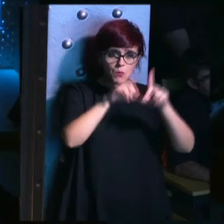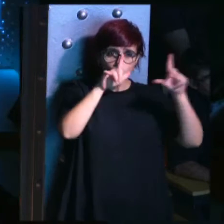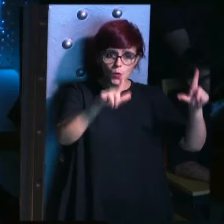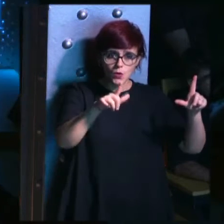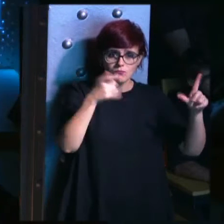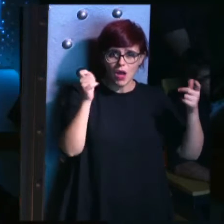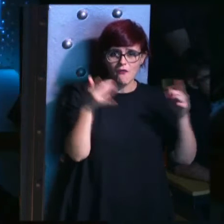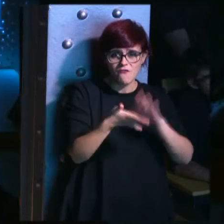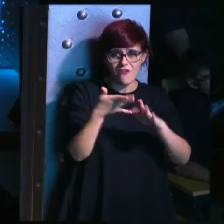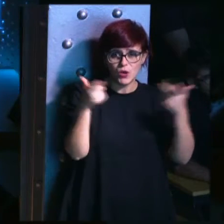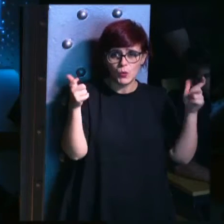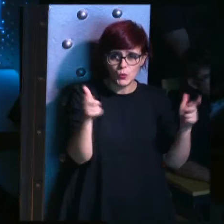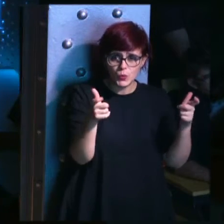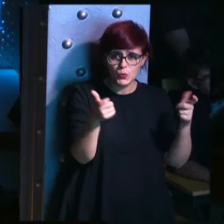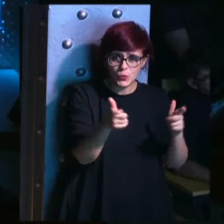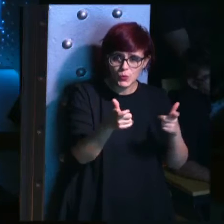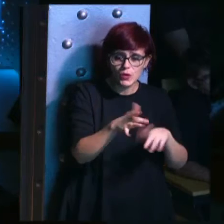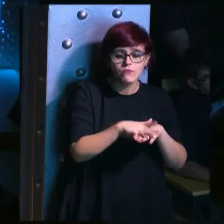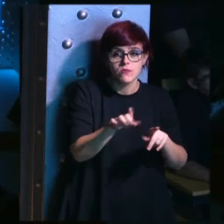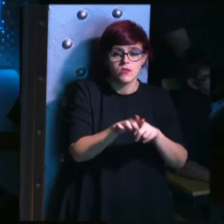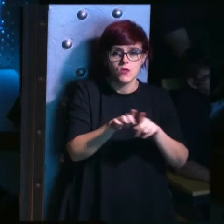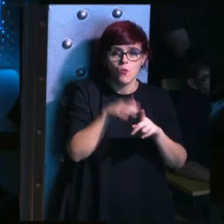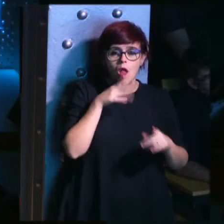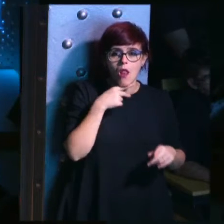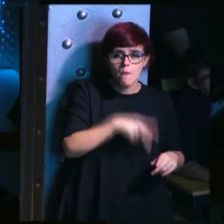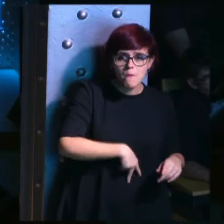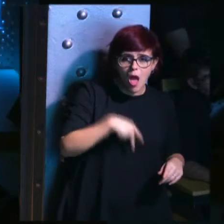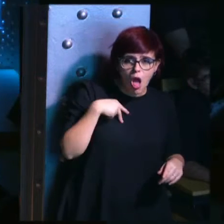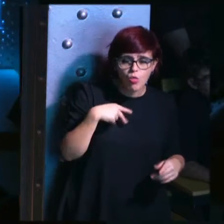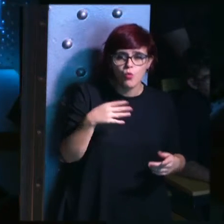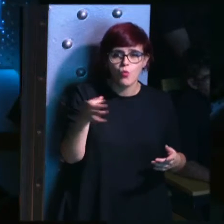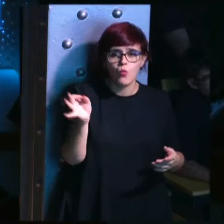empezando a reducir. Entonces, pues, museos como Prado,